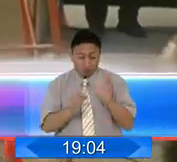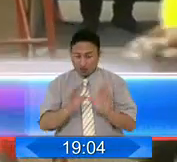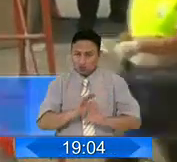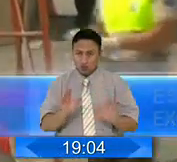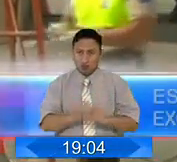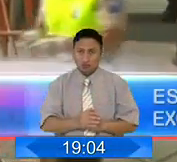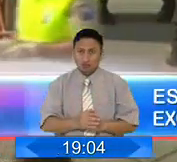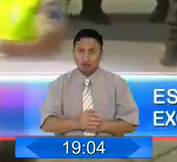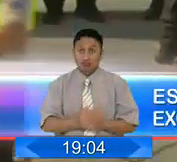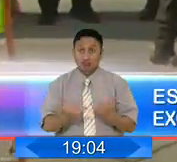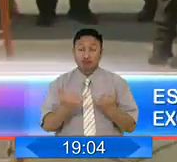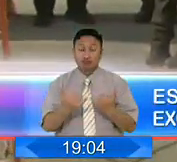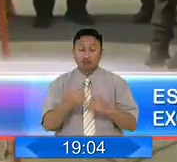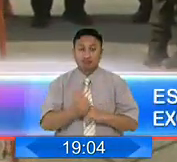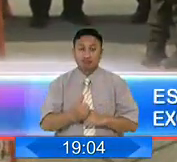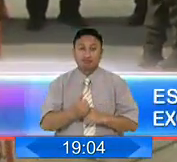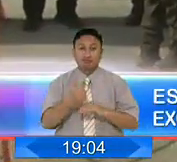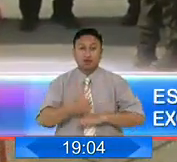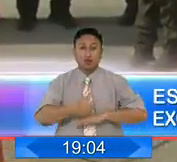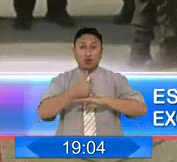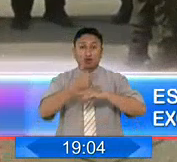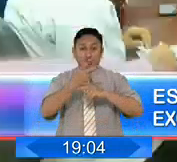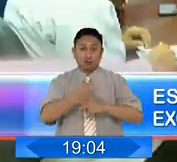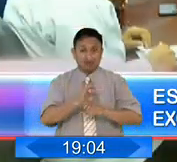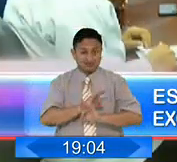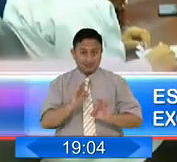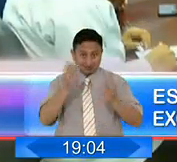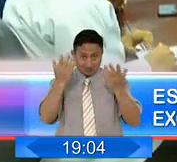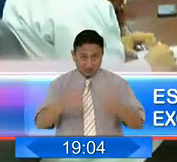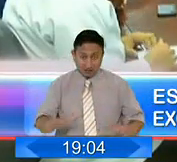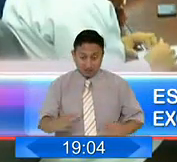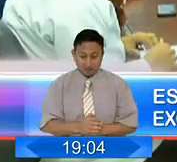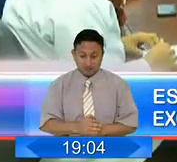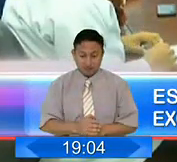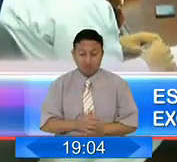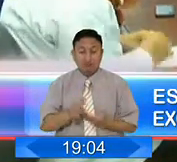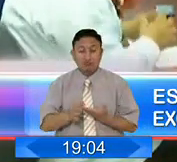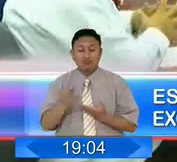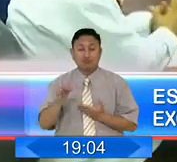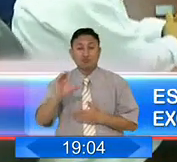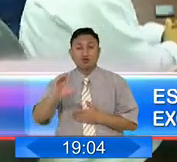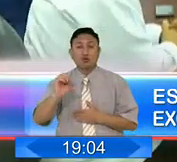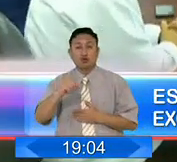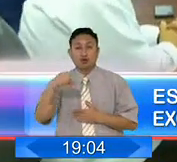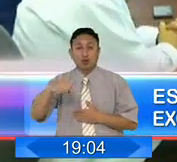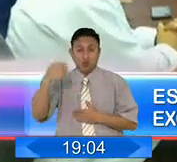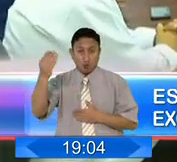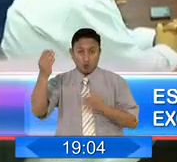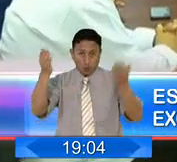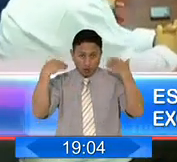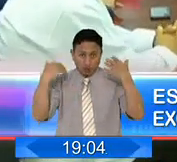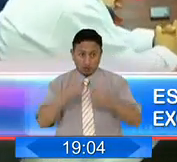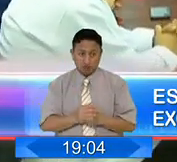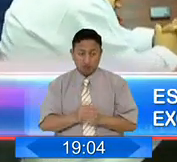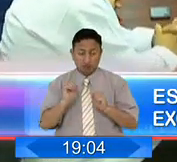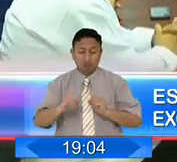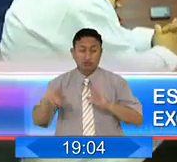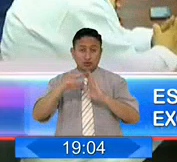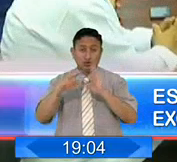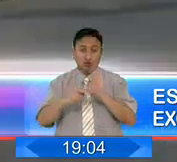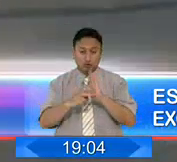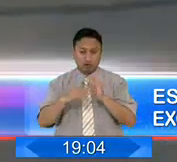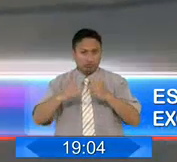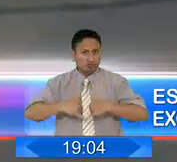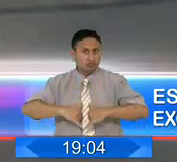de la culminación del estado de excepción, el COE cantonal de Guayaquil resolvió continuar con varias